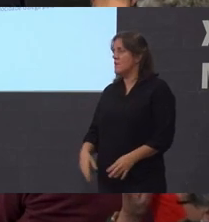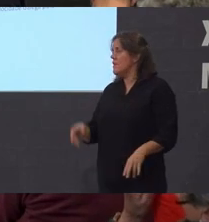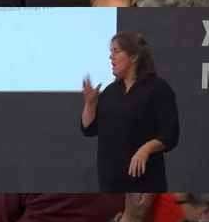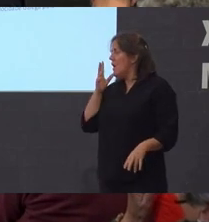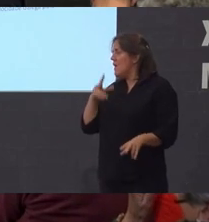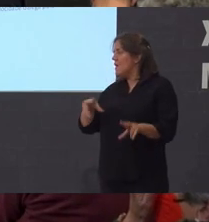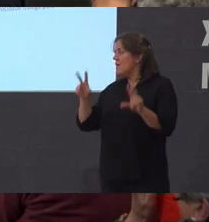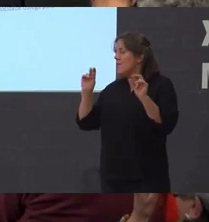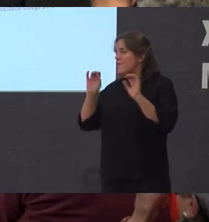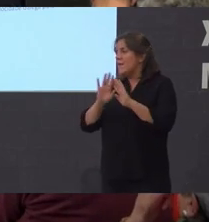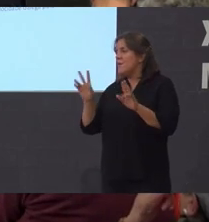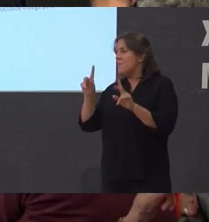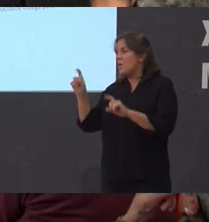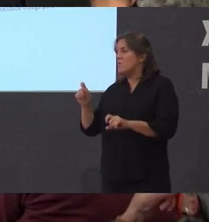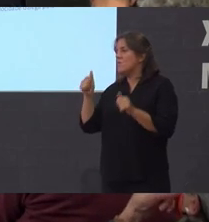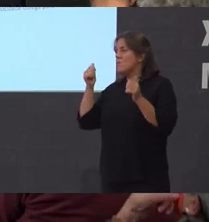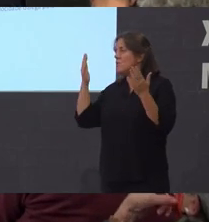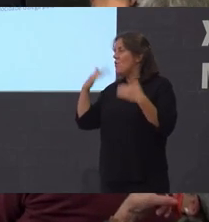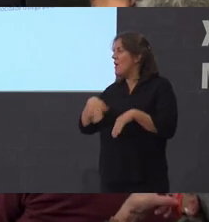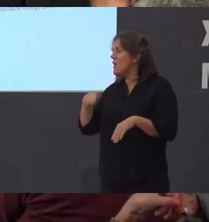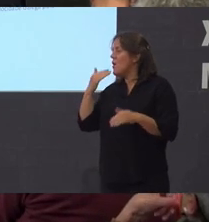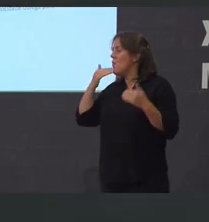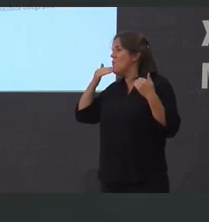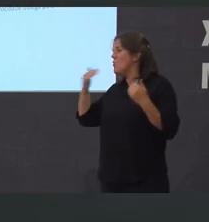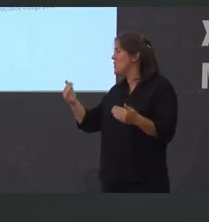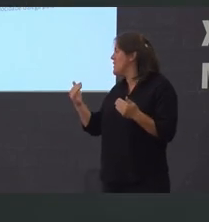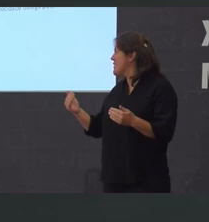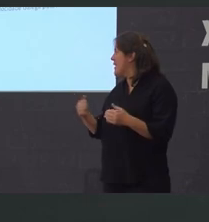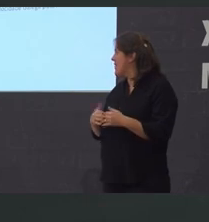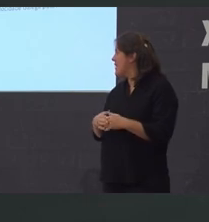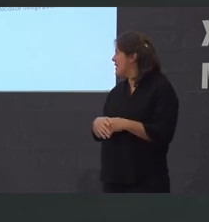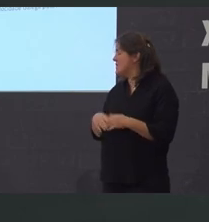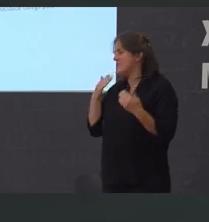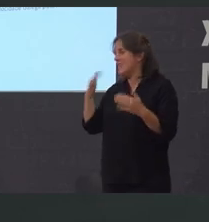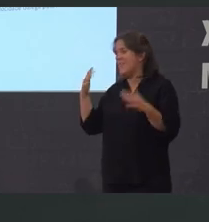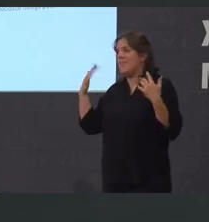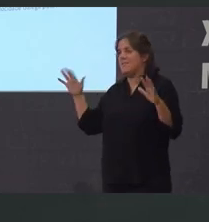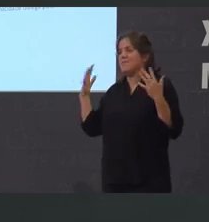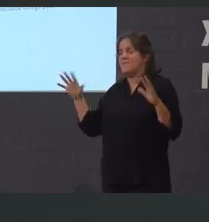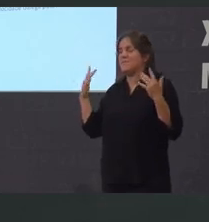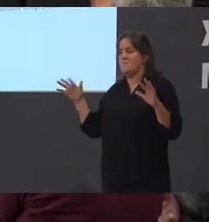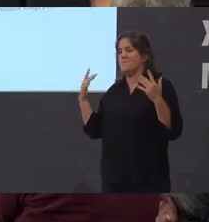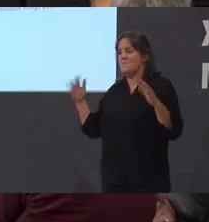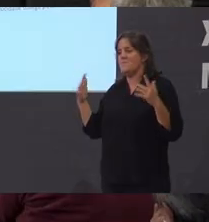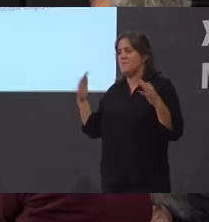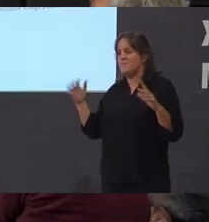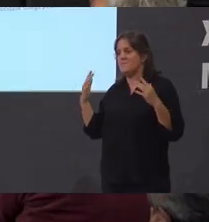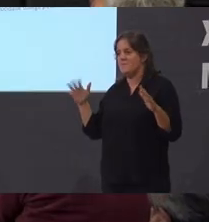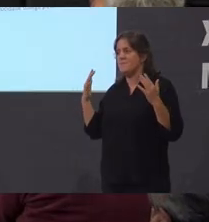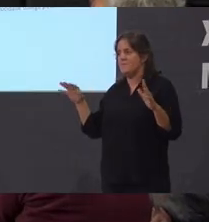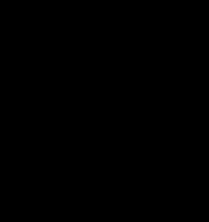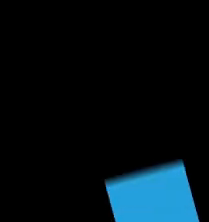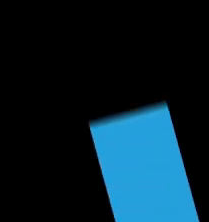Acabamos entón, se non hai máis preguntas. Bueno, moitas grazas por a vosa atención.